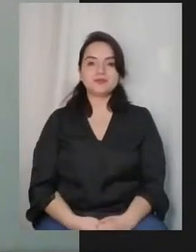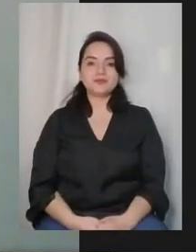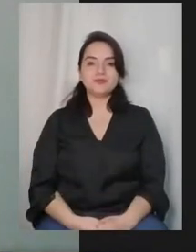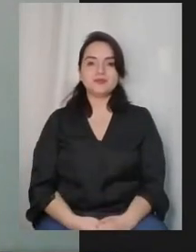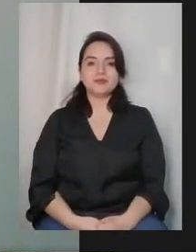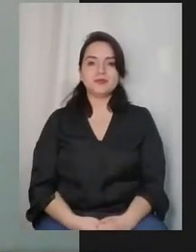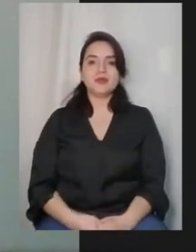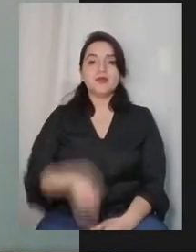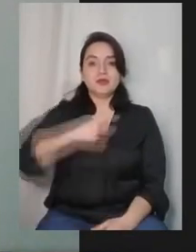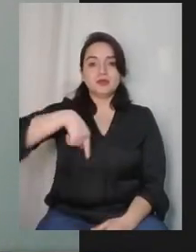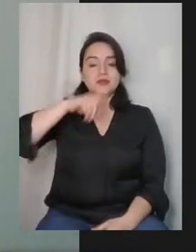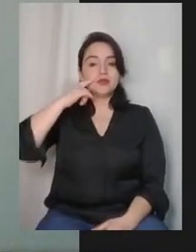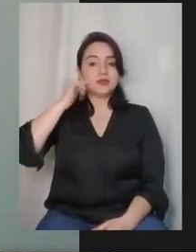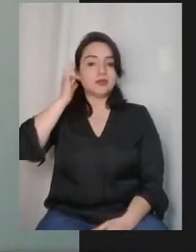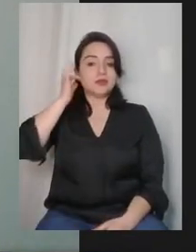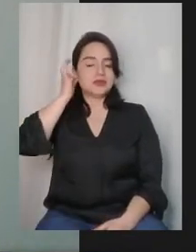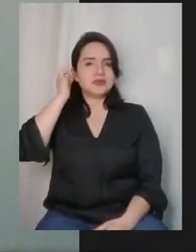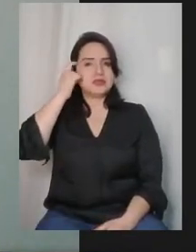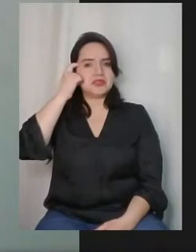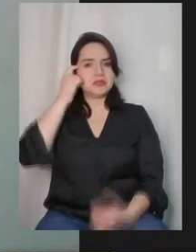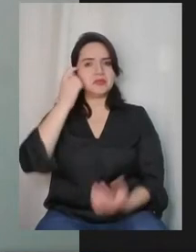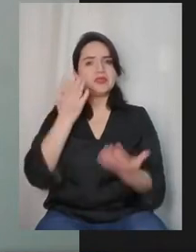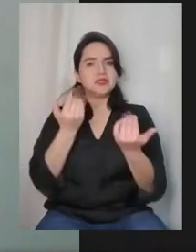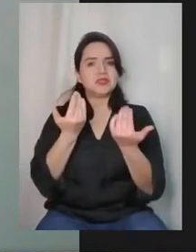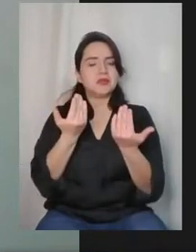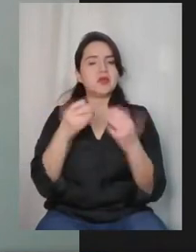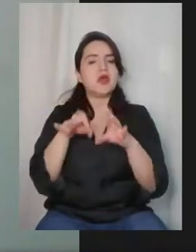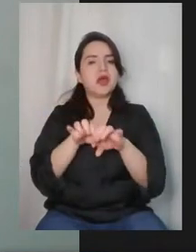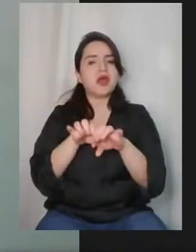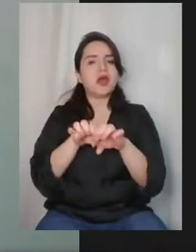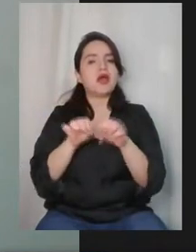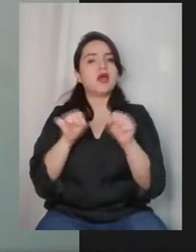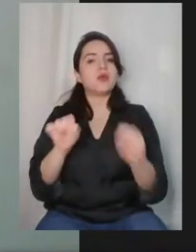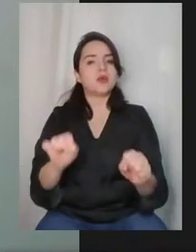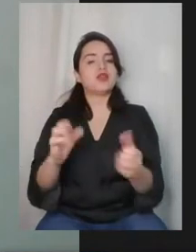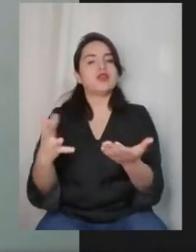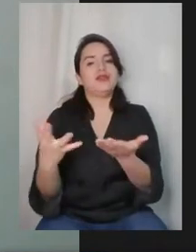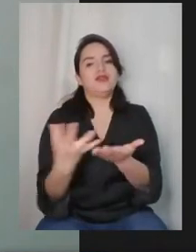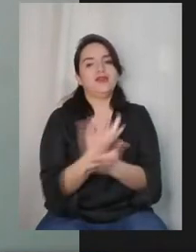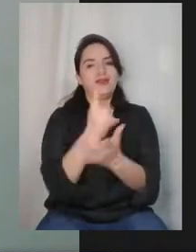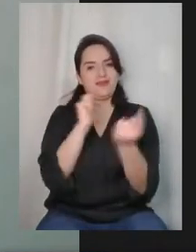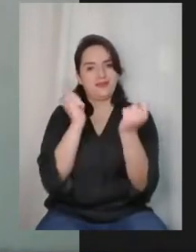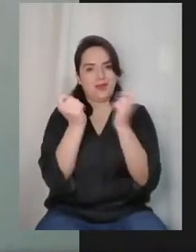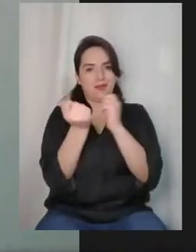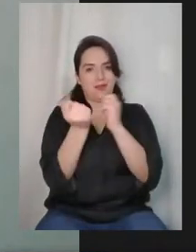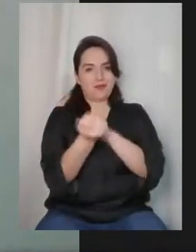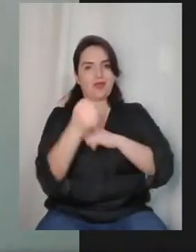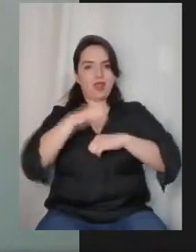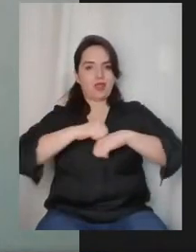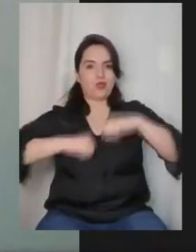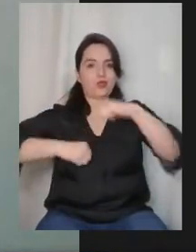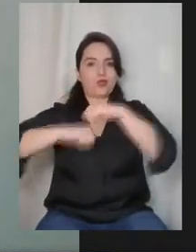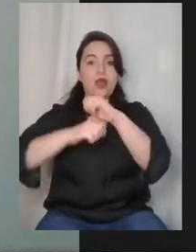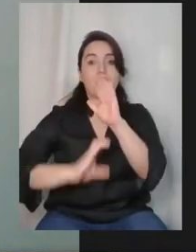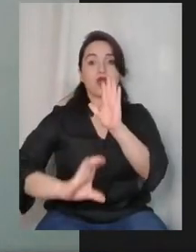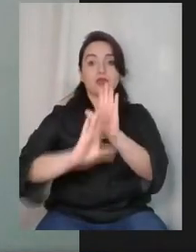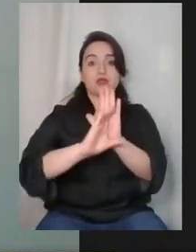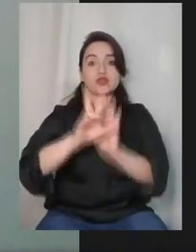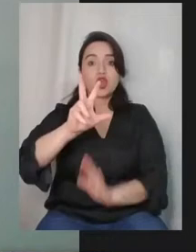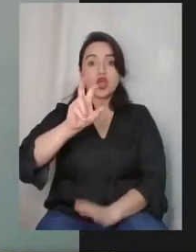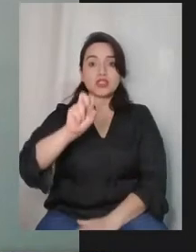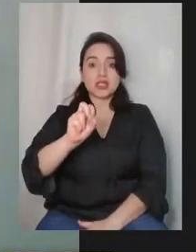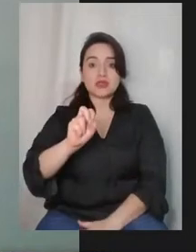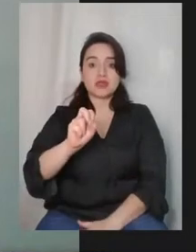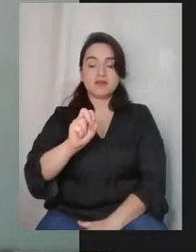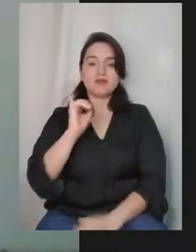nosotros pensamos que se requieren acuerdos para lograr los cambios estructurales. Desde la Constitución del 80 se ha institucionalizado un sistema